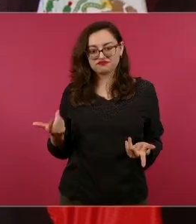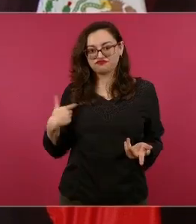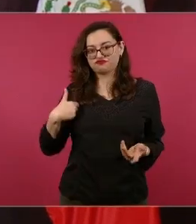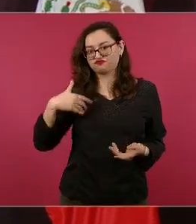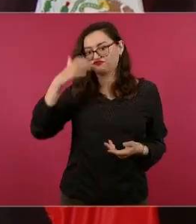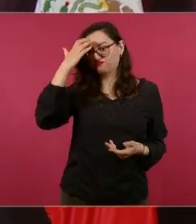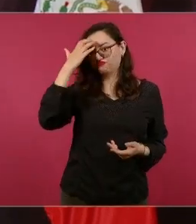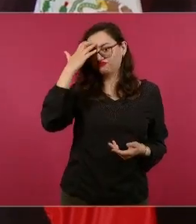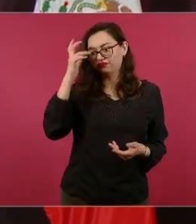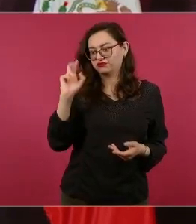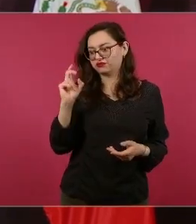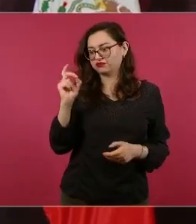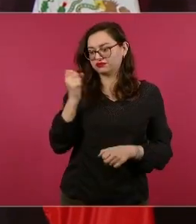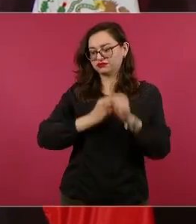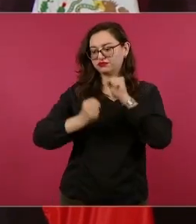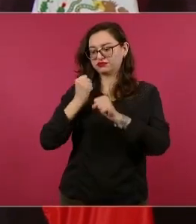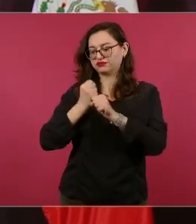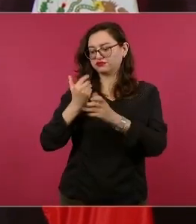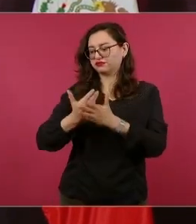No ha cambiado,